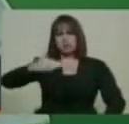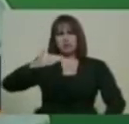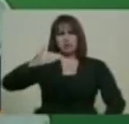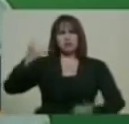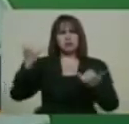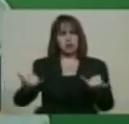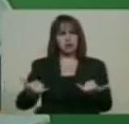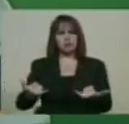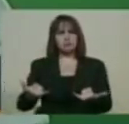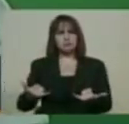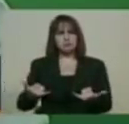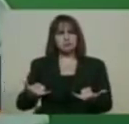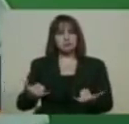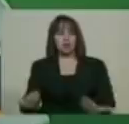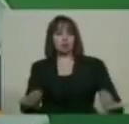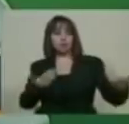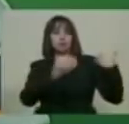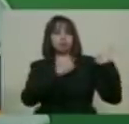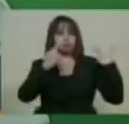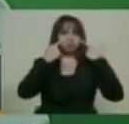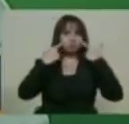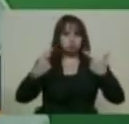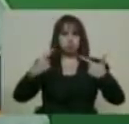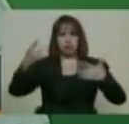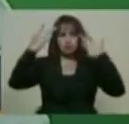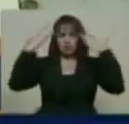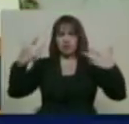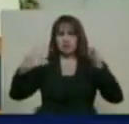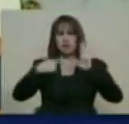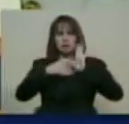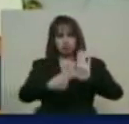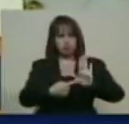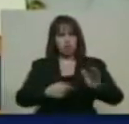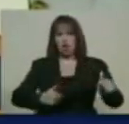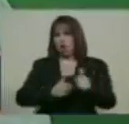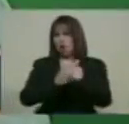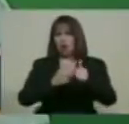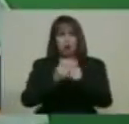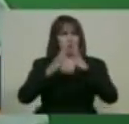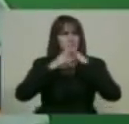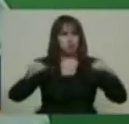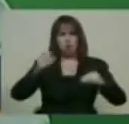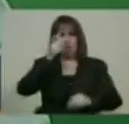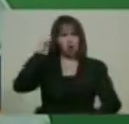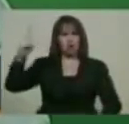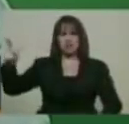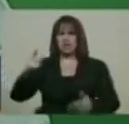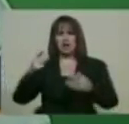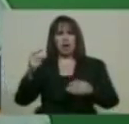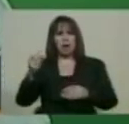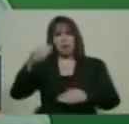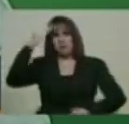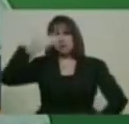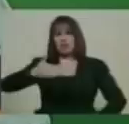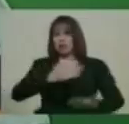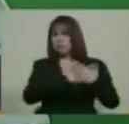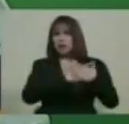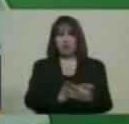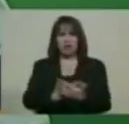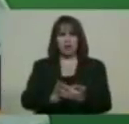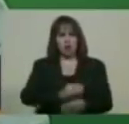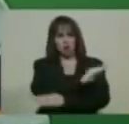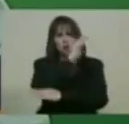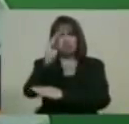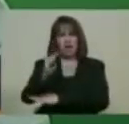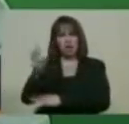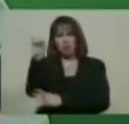operacional, tomen las medidas de inteligencia, contrainteligencia y las medidas logísticas y militares para garantizar el resguardo